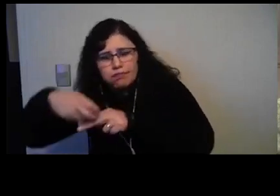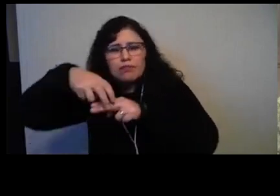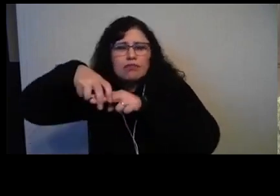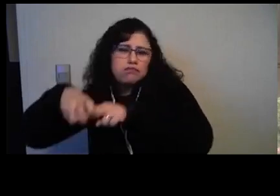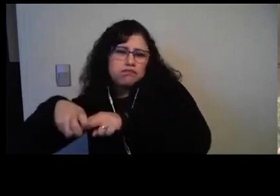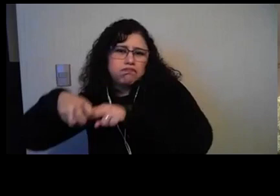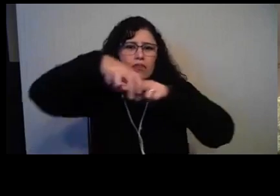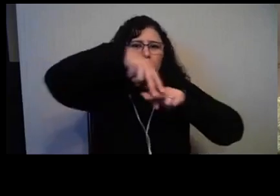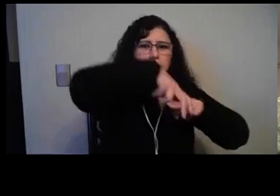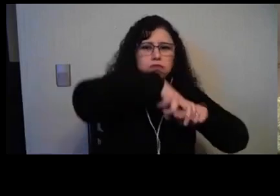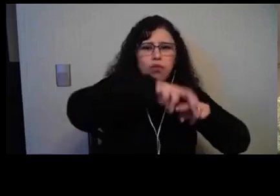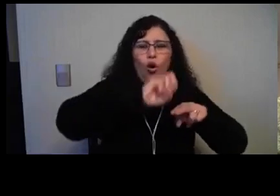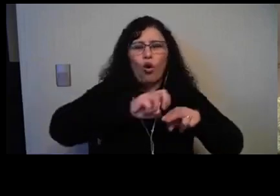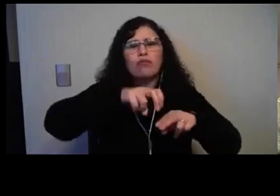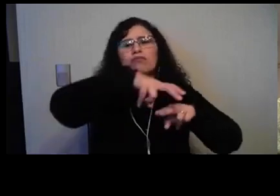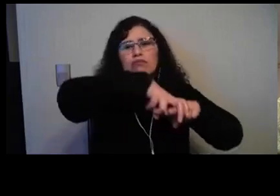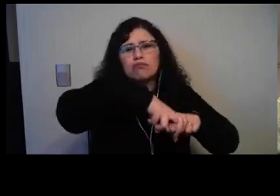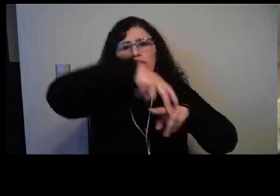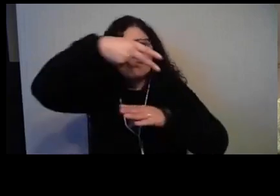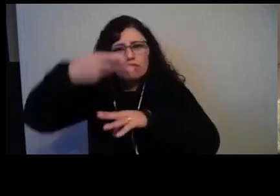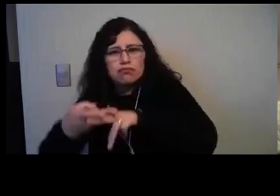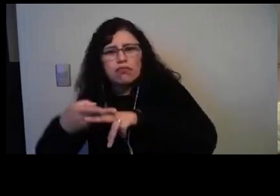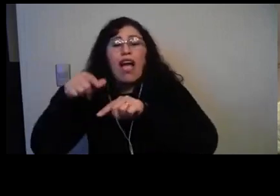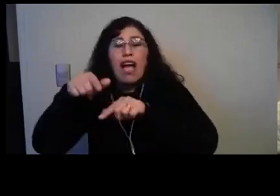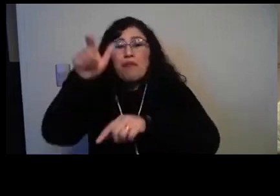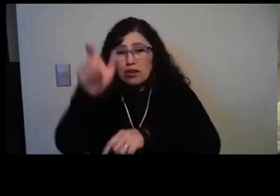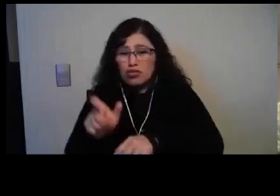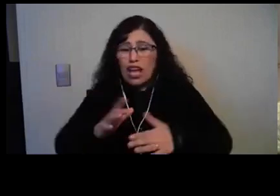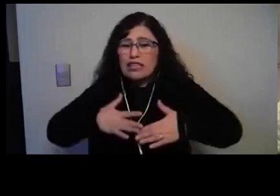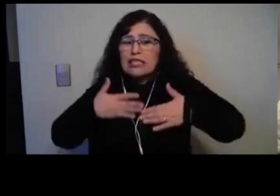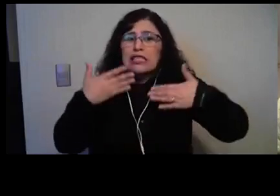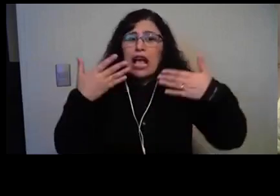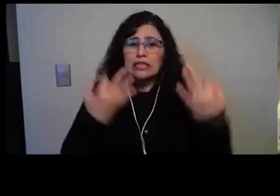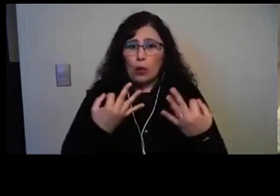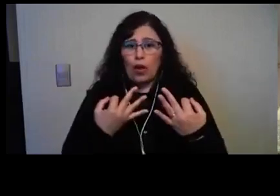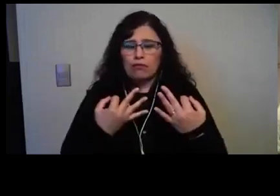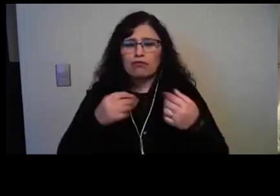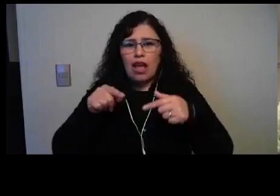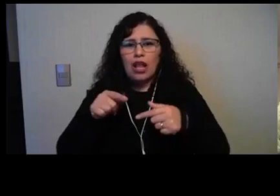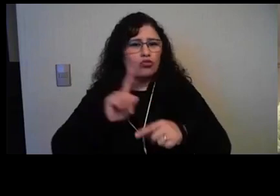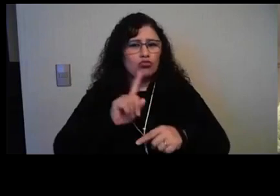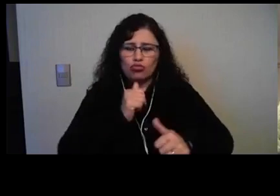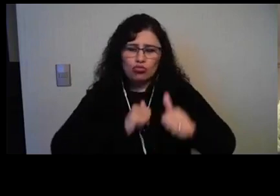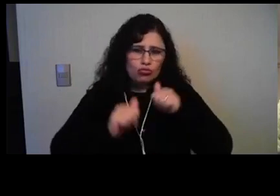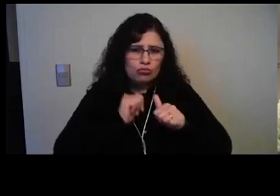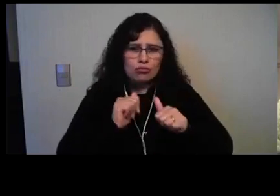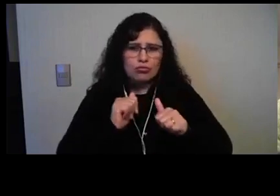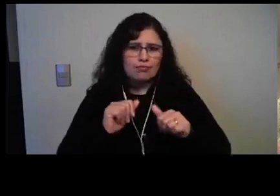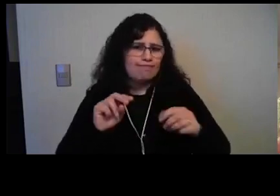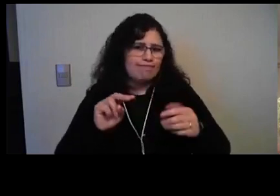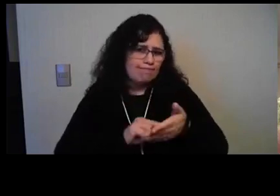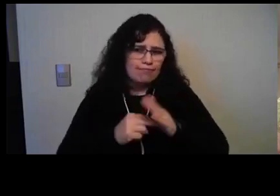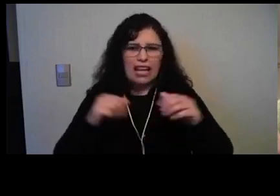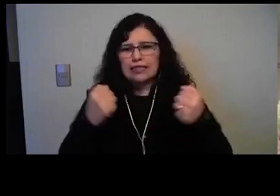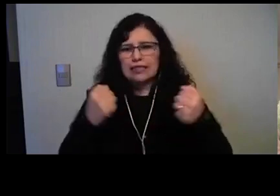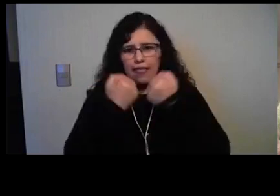¿ya? Brindarle la máxima seguridad al paciente para que no sufra un accidente, ¿ya? Y eso